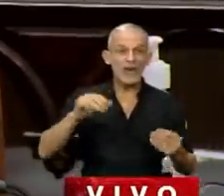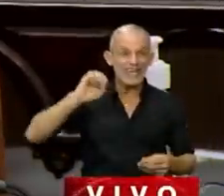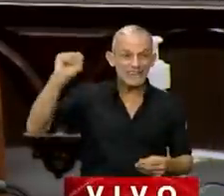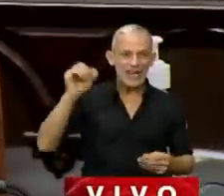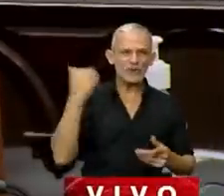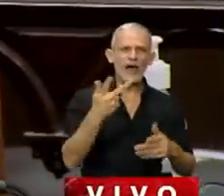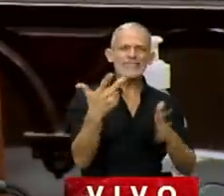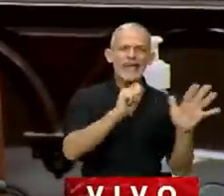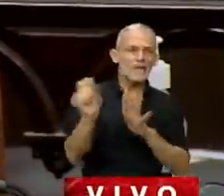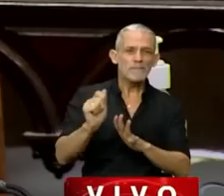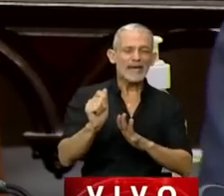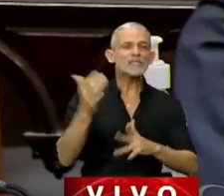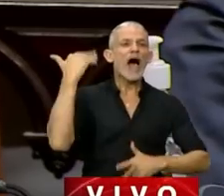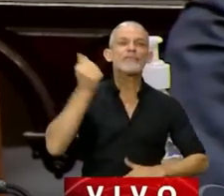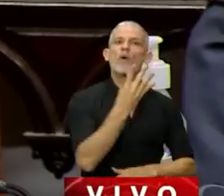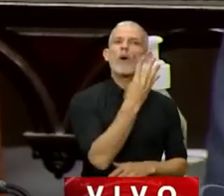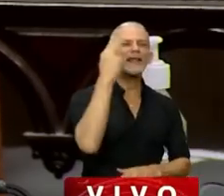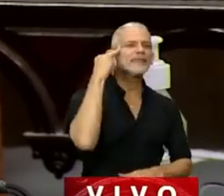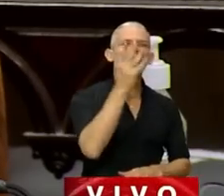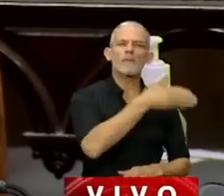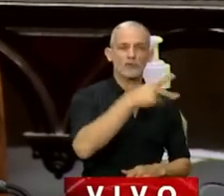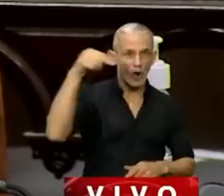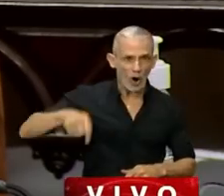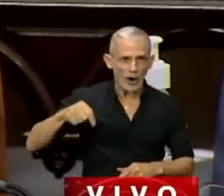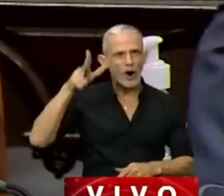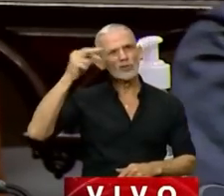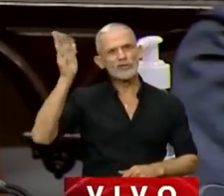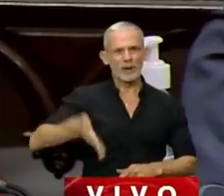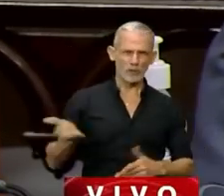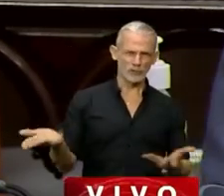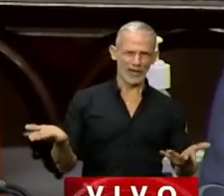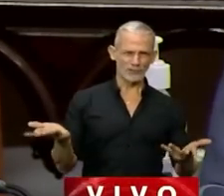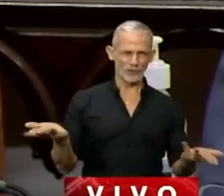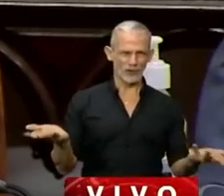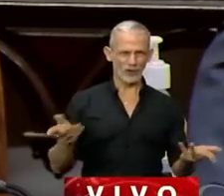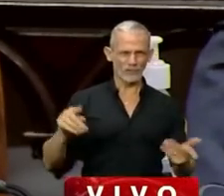inflación semestral anualizada era del 49, hoy es de más del 80.